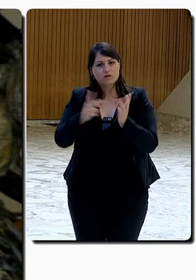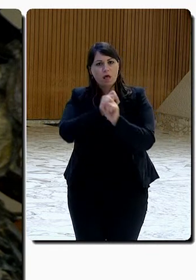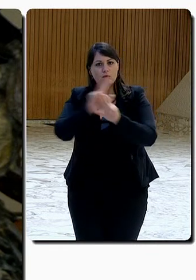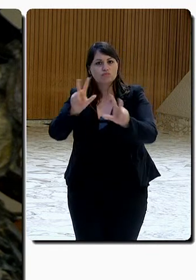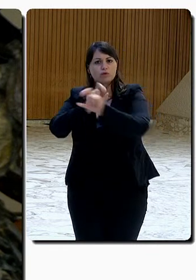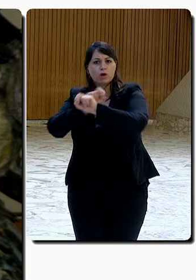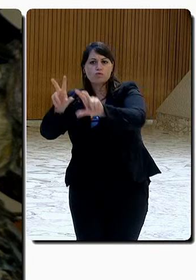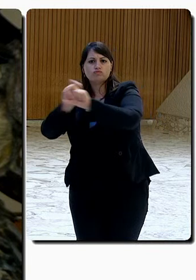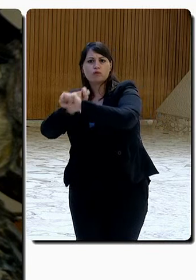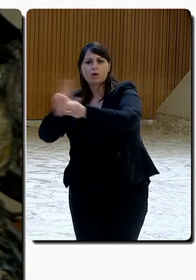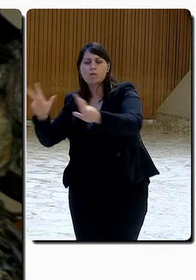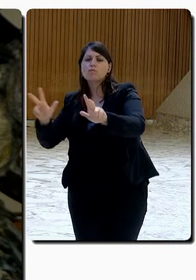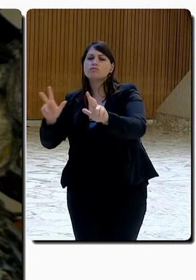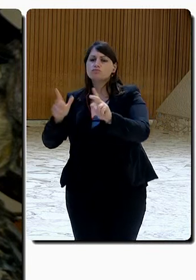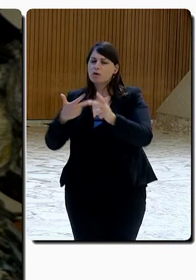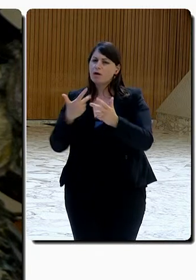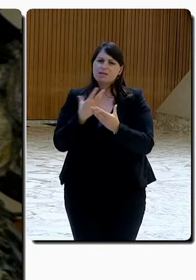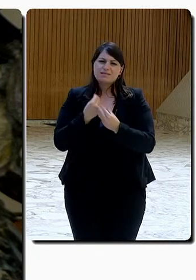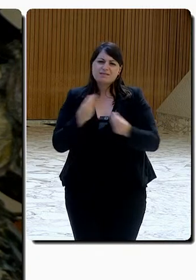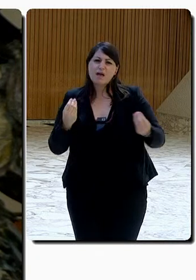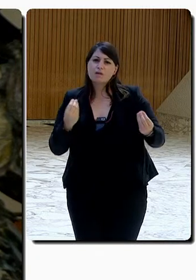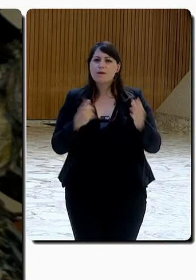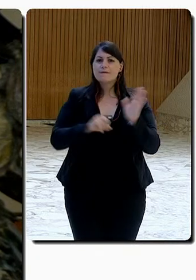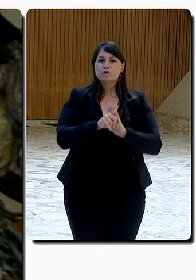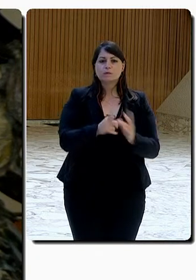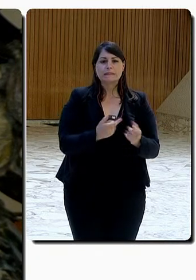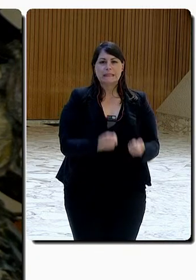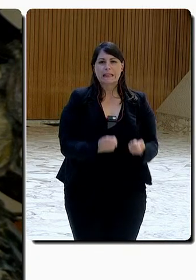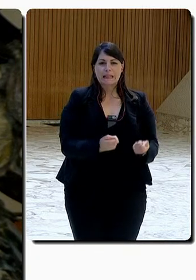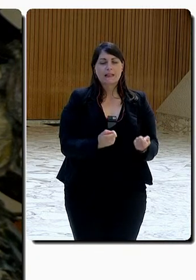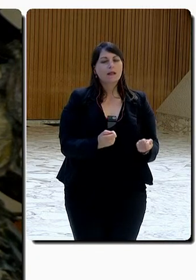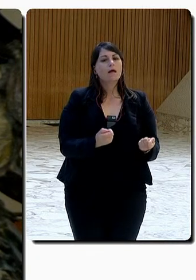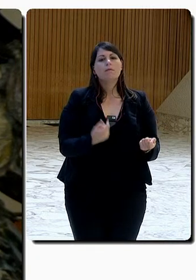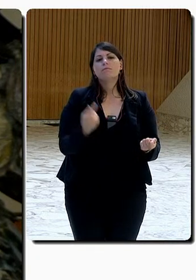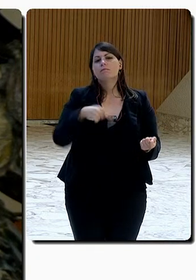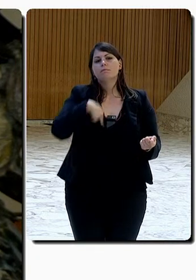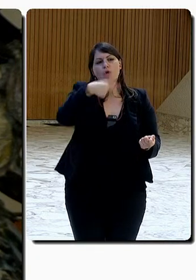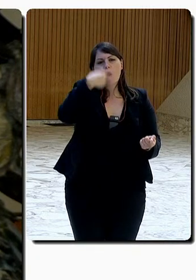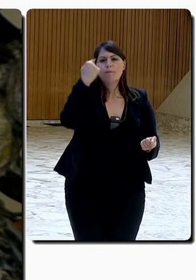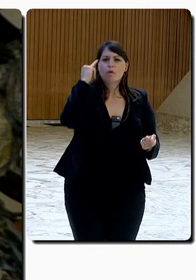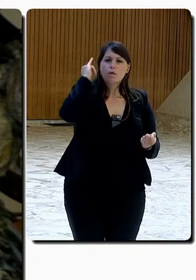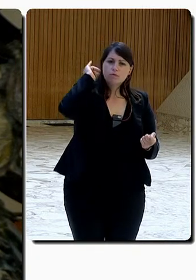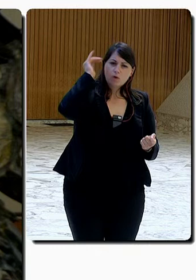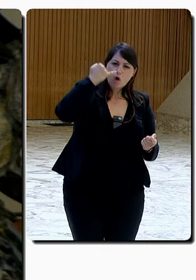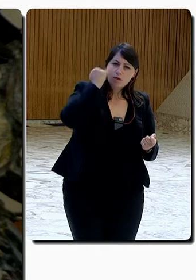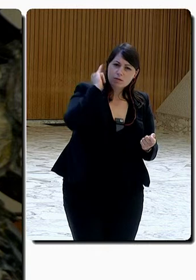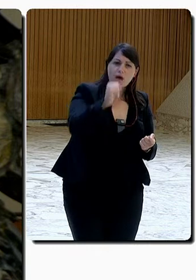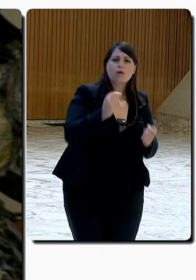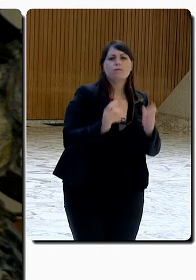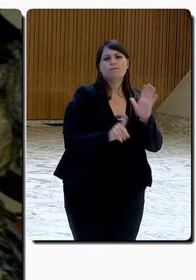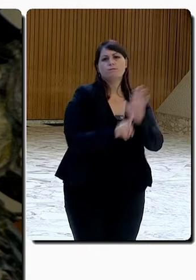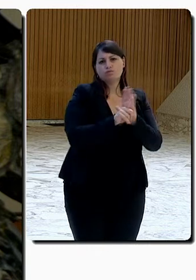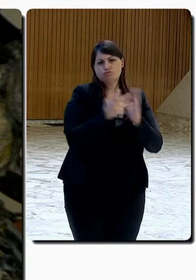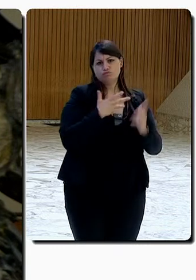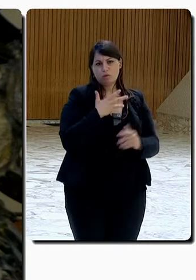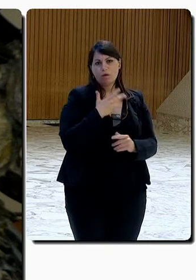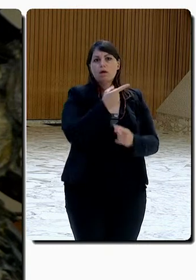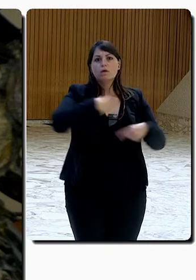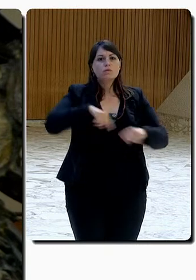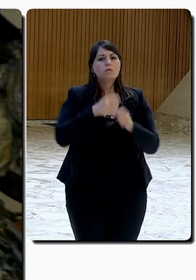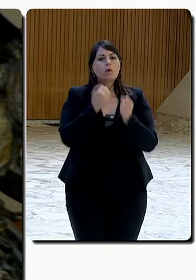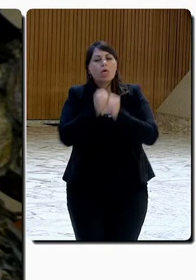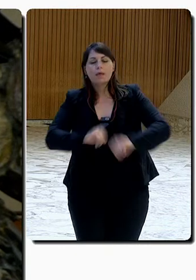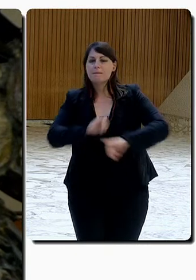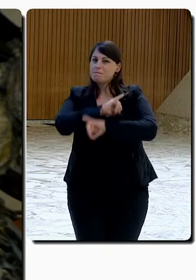porque es nuestra misión, porque solo Dios sabe cómo hacer fructíferas las obras de nuestras manos. Y por eso